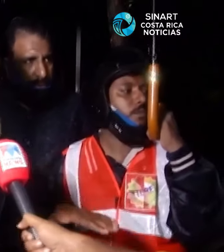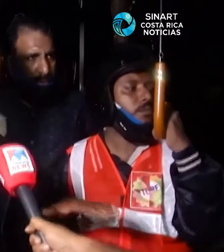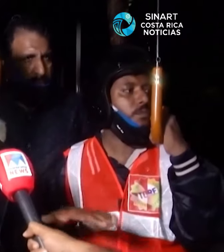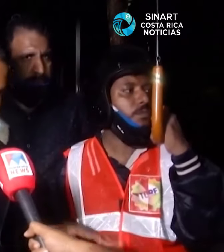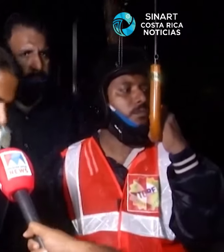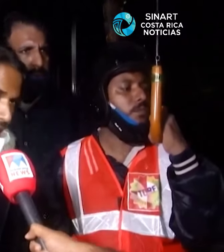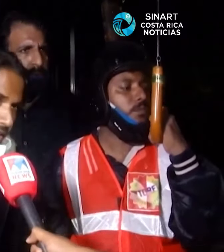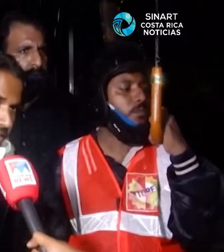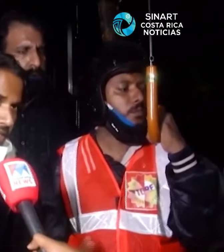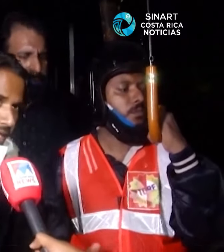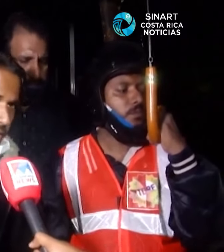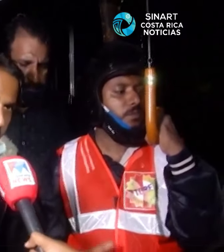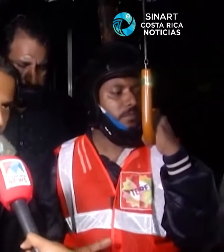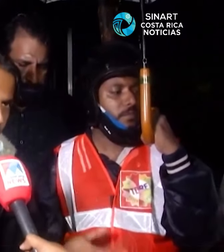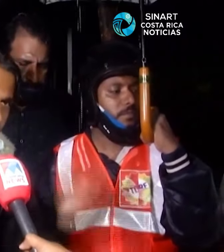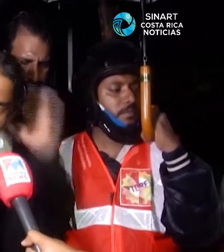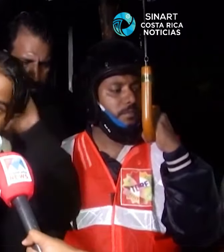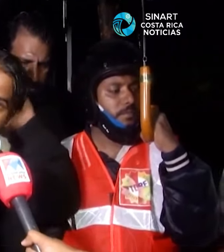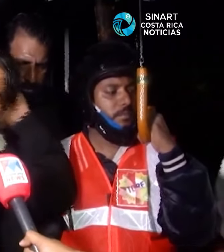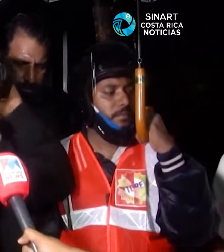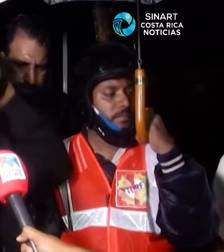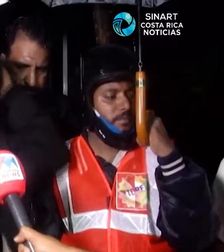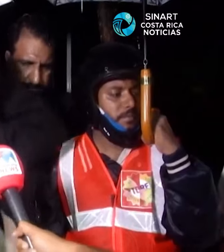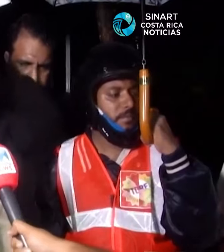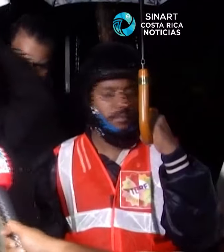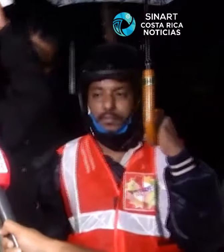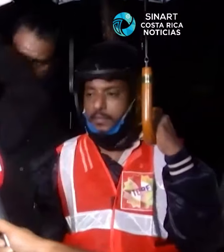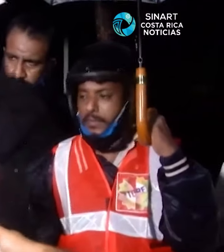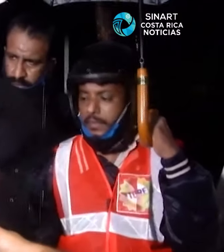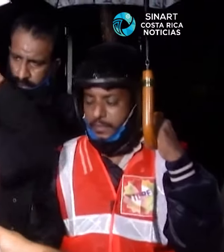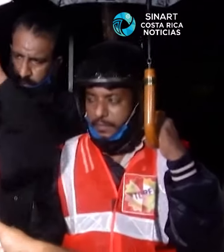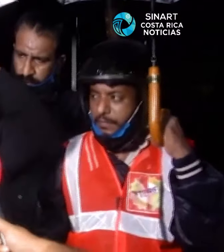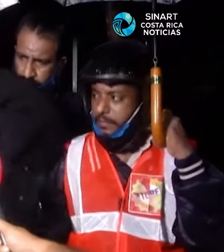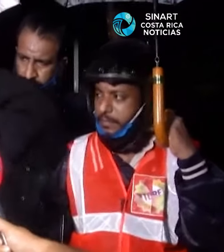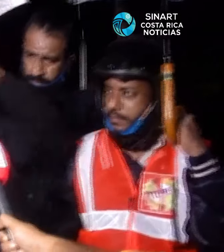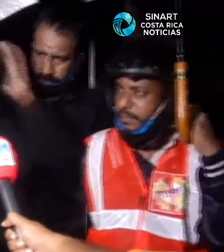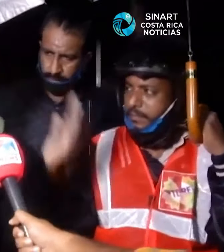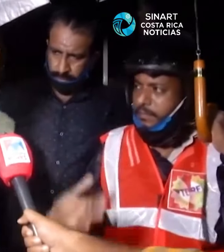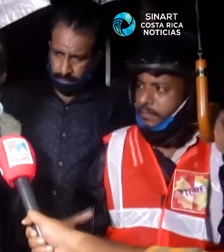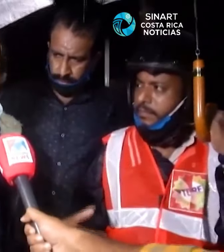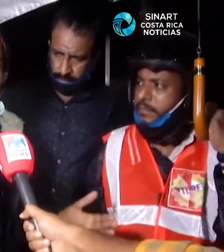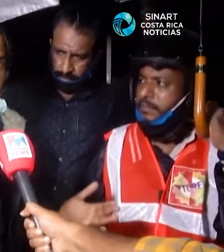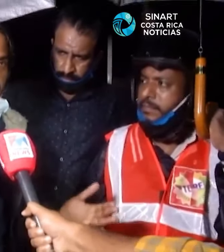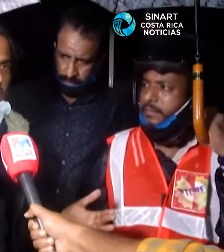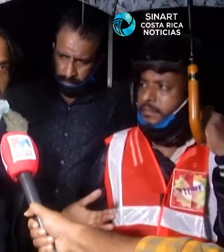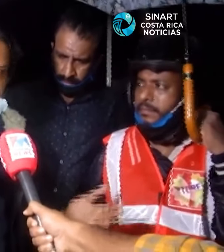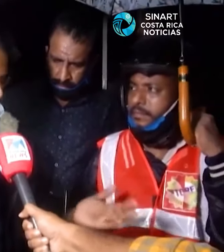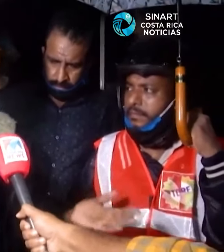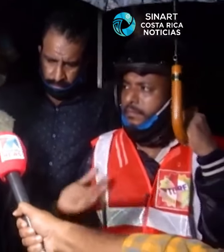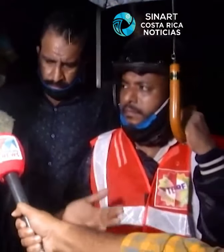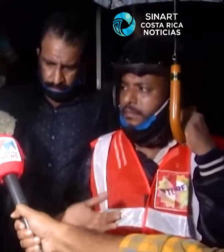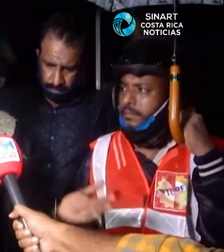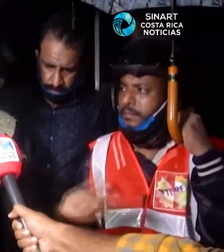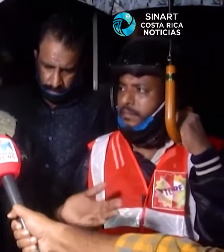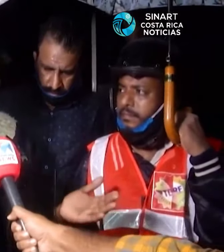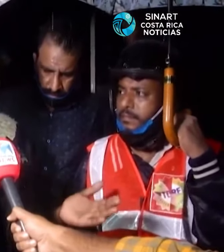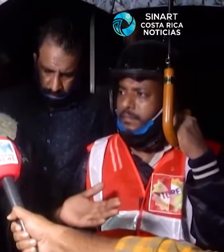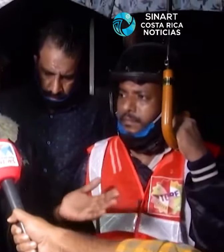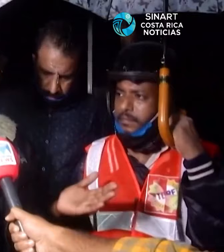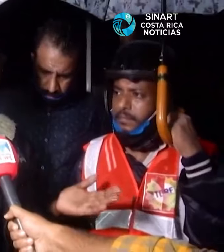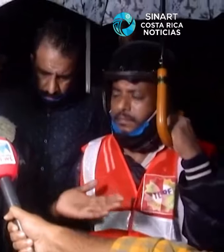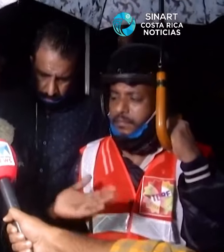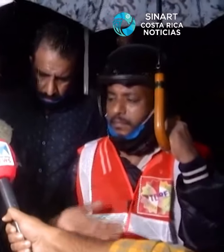Encontré a una niña debajo de una caja en el avión. Cuando la cogí vi que tenía heridas graves en la cabeza. Era una niña pequeña, tendría 1 año y medio. La trasladé en el